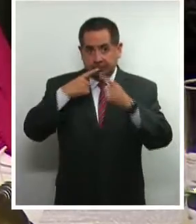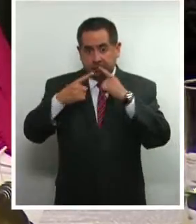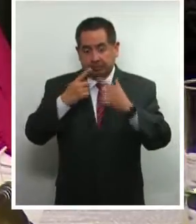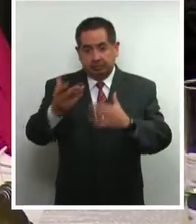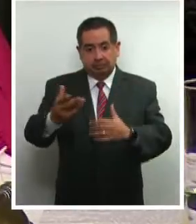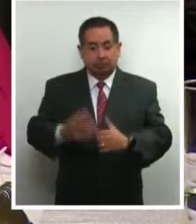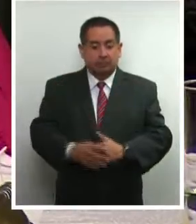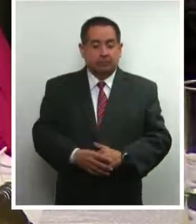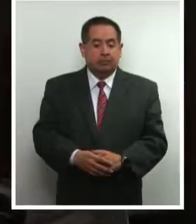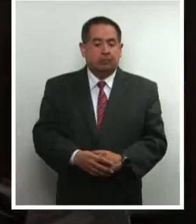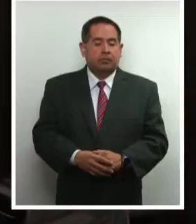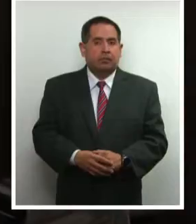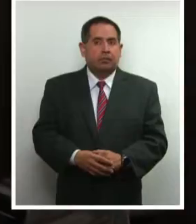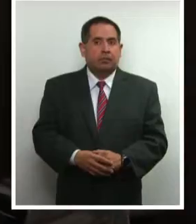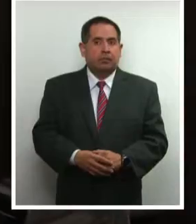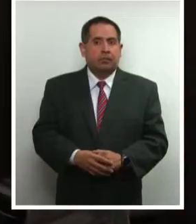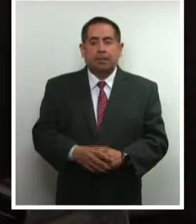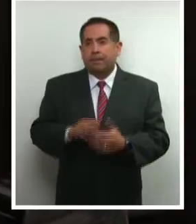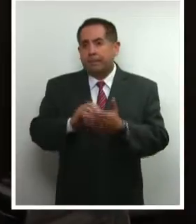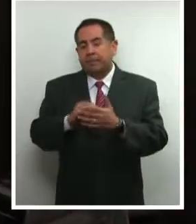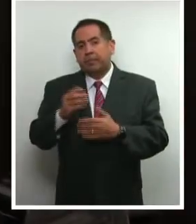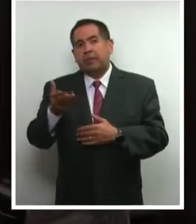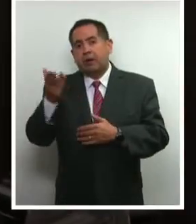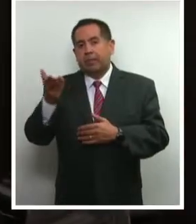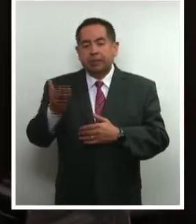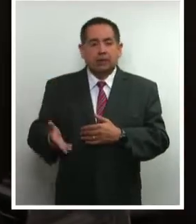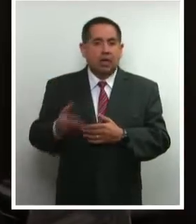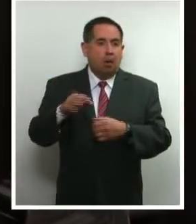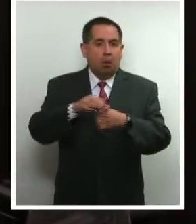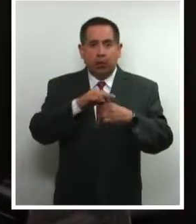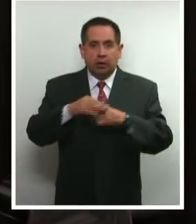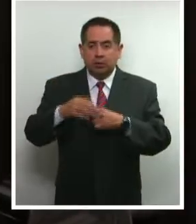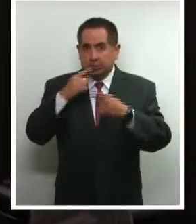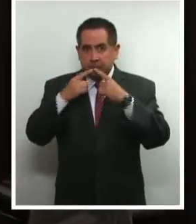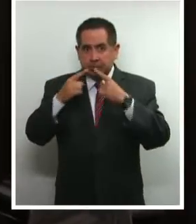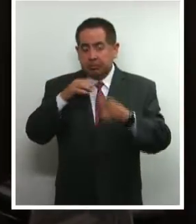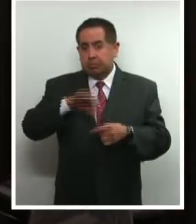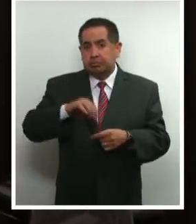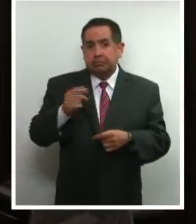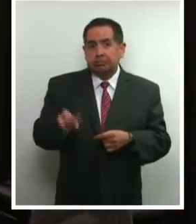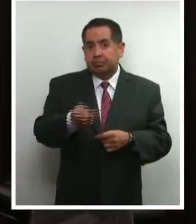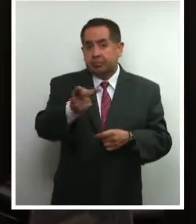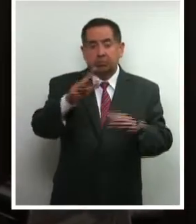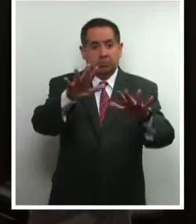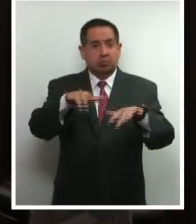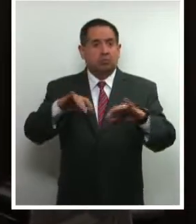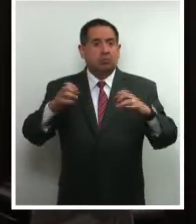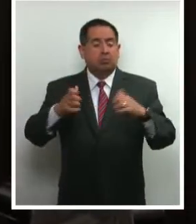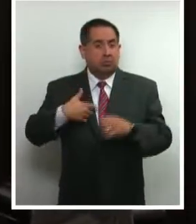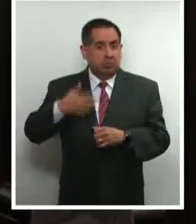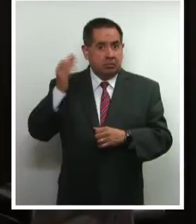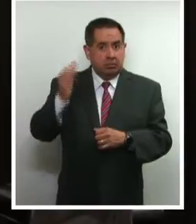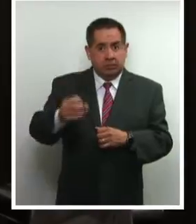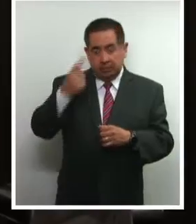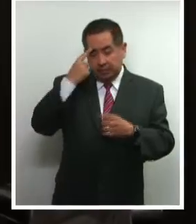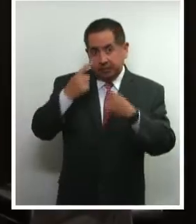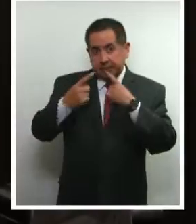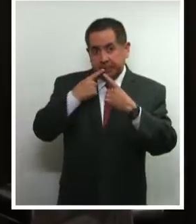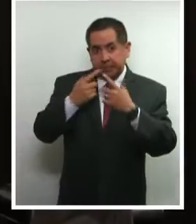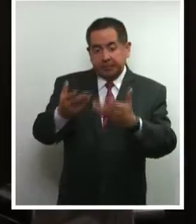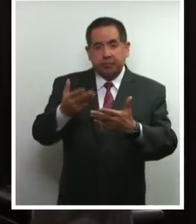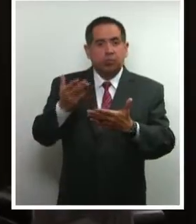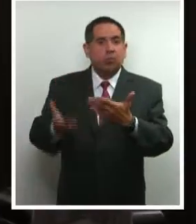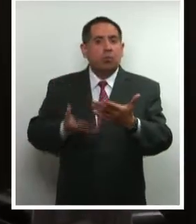discusión. Por instrucciones de la Presidencia, en votación económica se consulta a la Asamblea si se admite a discusión